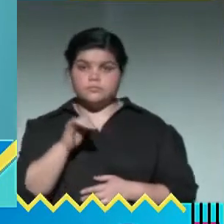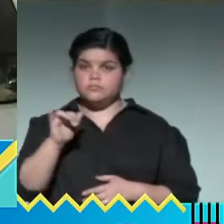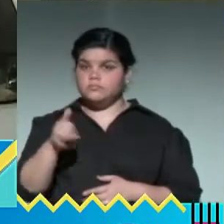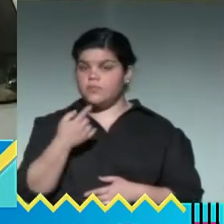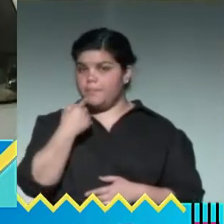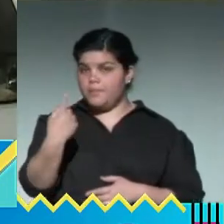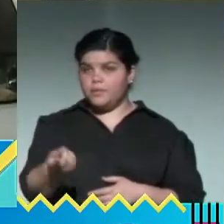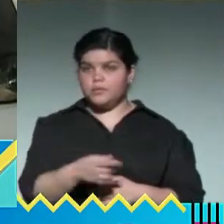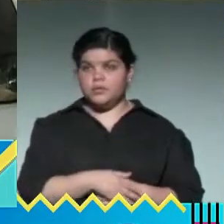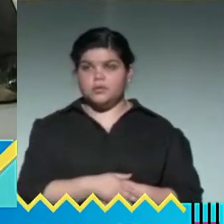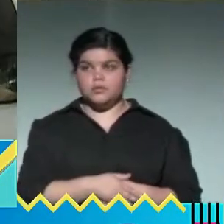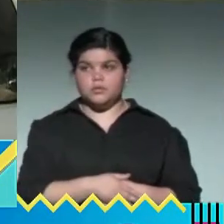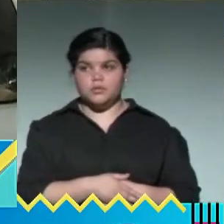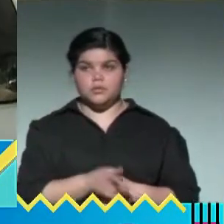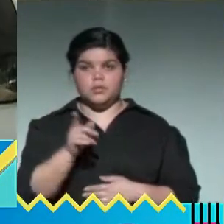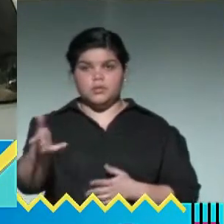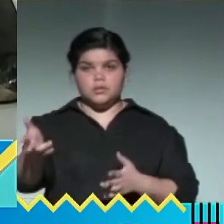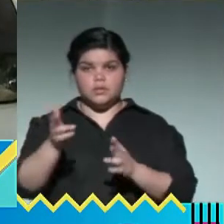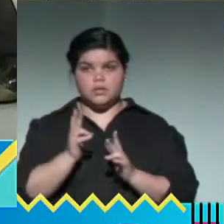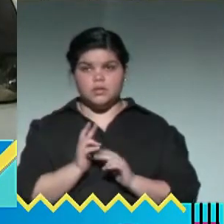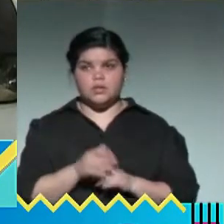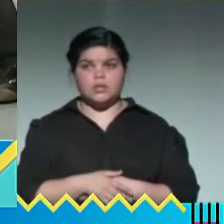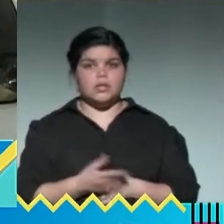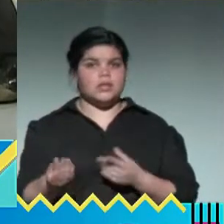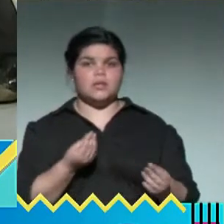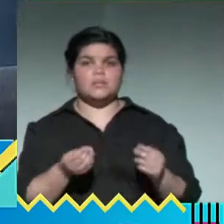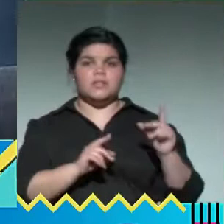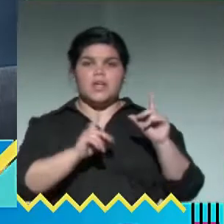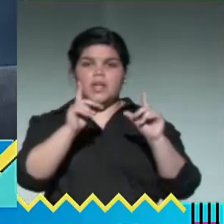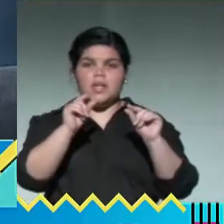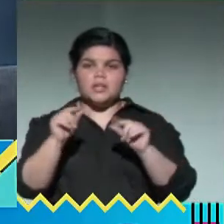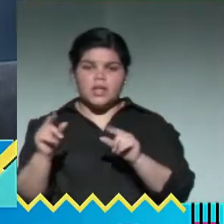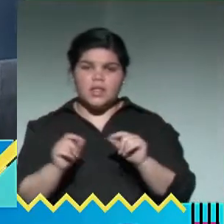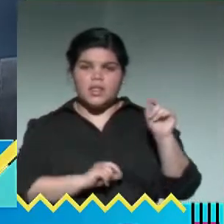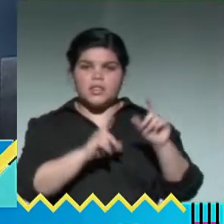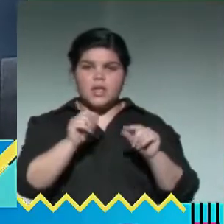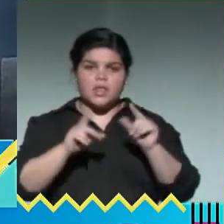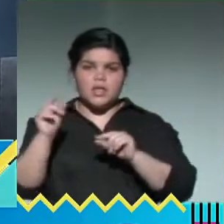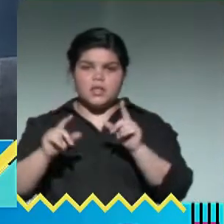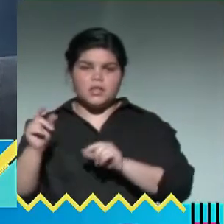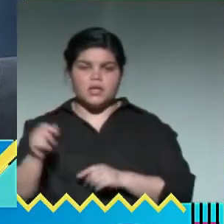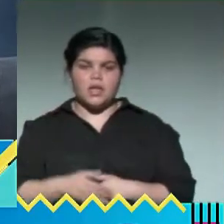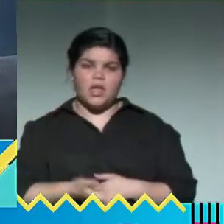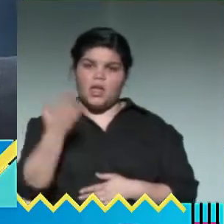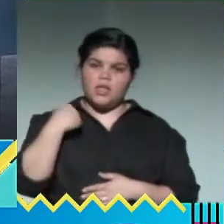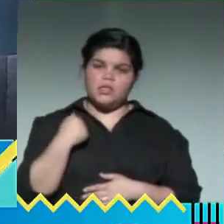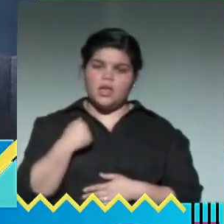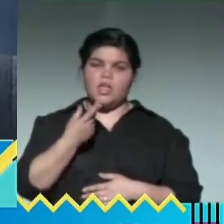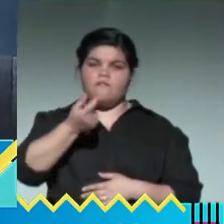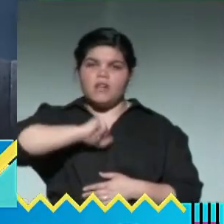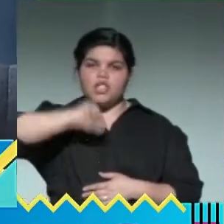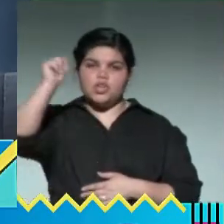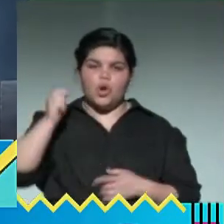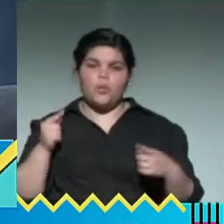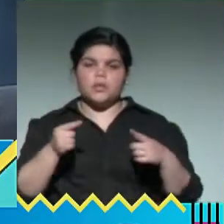también la opinión de Mercedes, que tiene que ver un poco de estas estadísticas de la inflación, que se hablaba de un 15 y luego llegamos, como